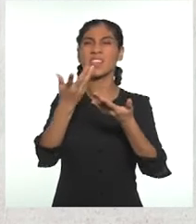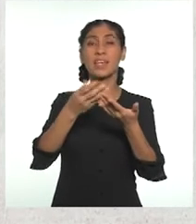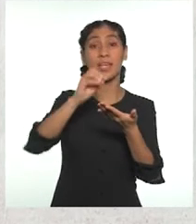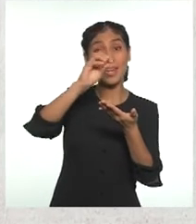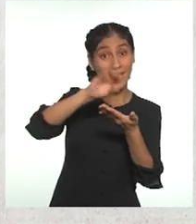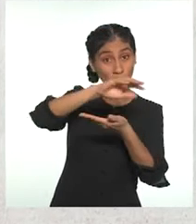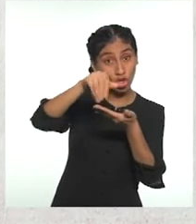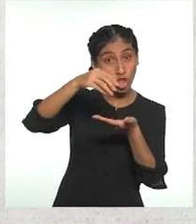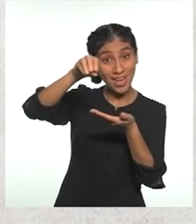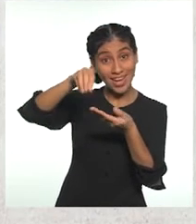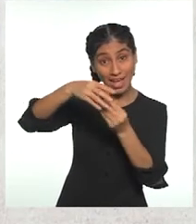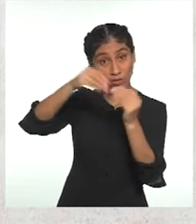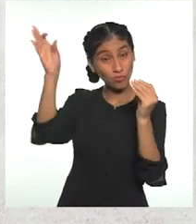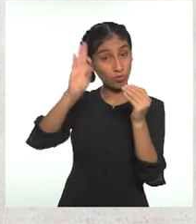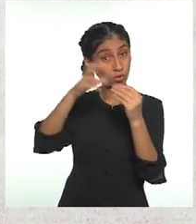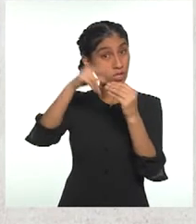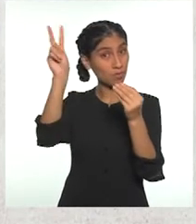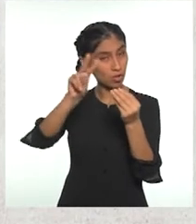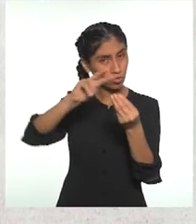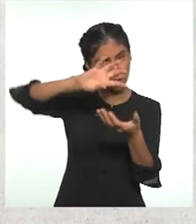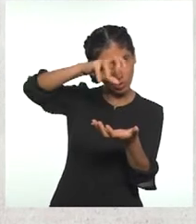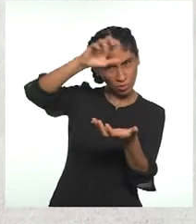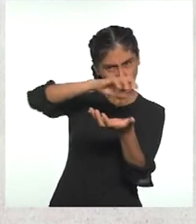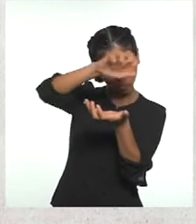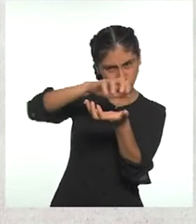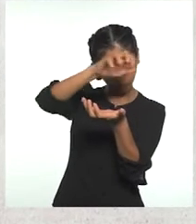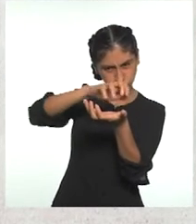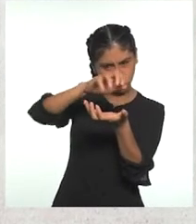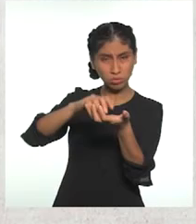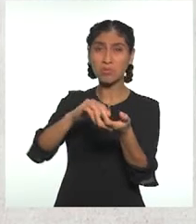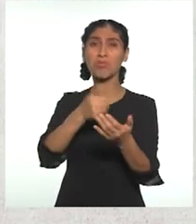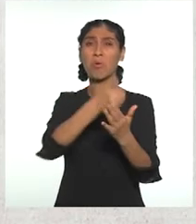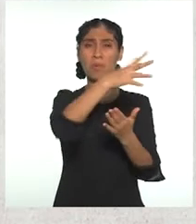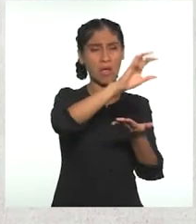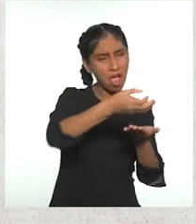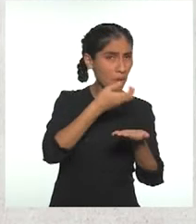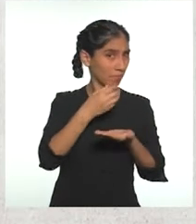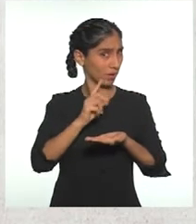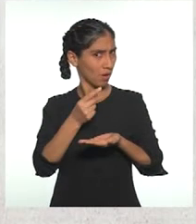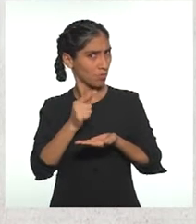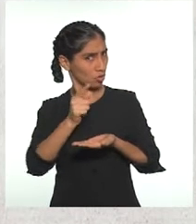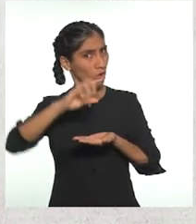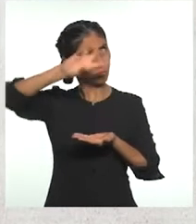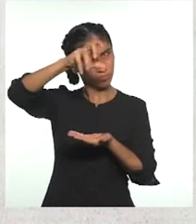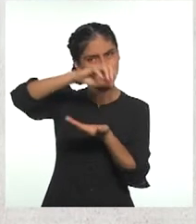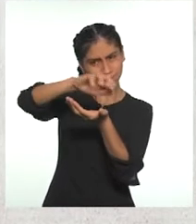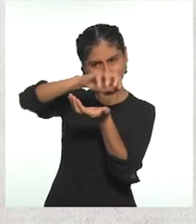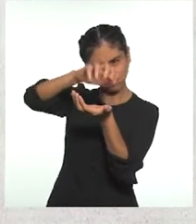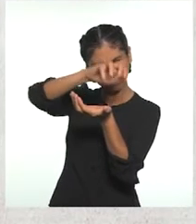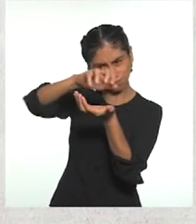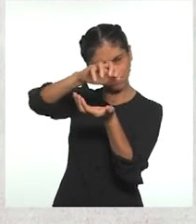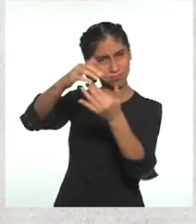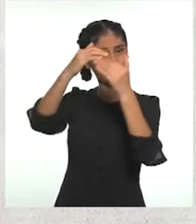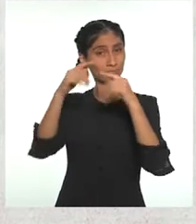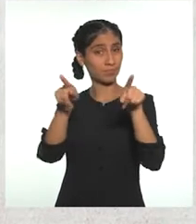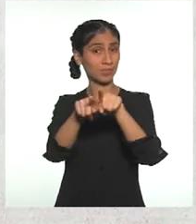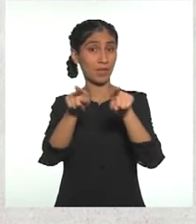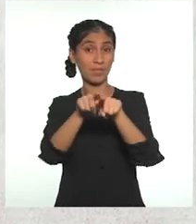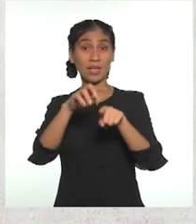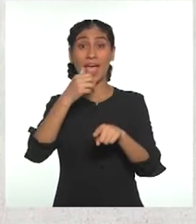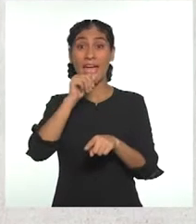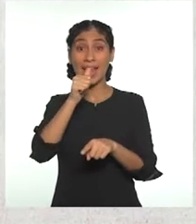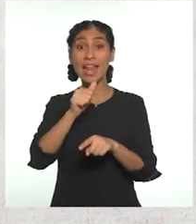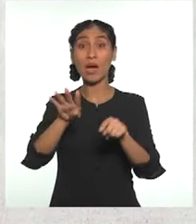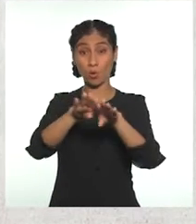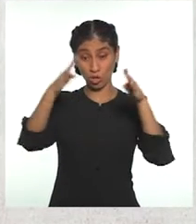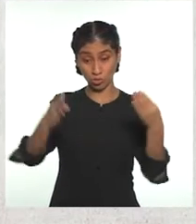los alimentos, lavar las frutas y verduras antes de consumirlas. 3. Hacer hervir el agua